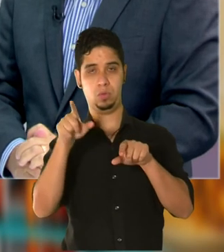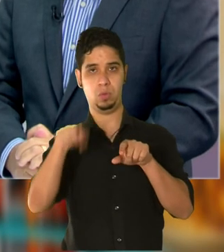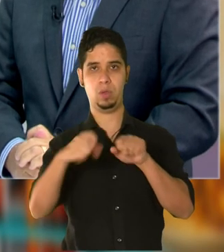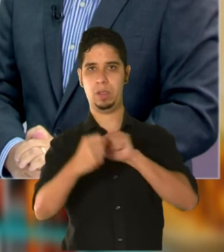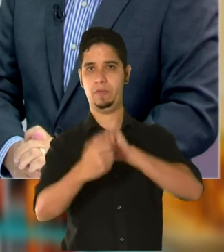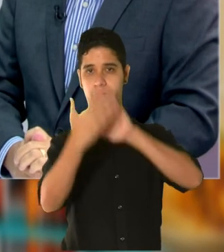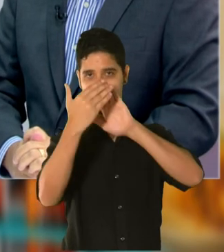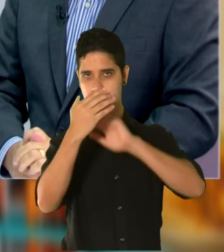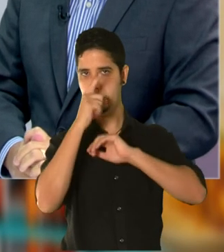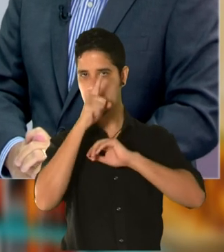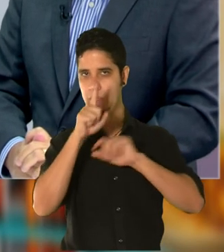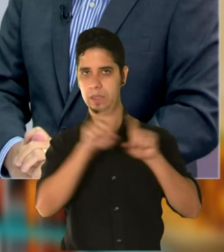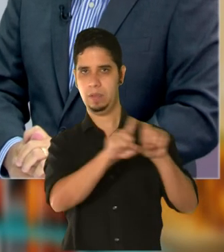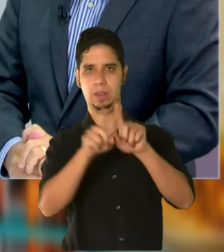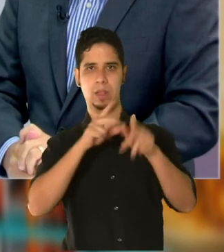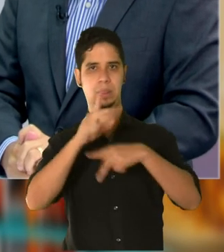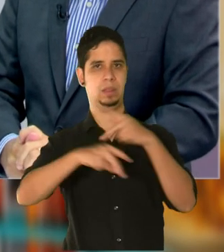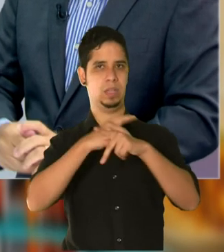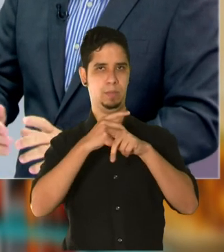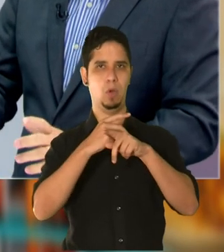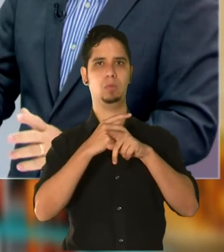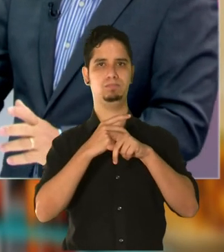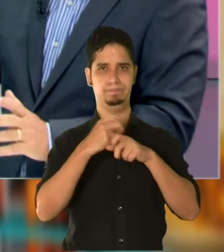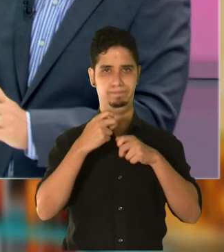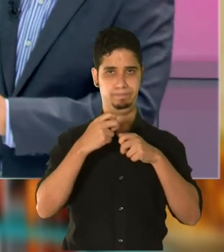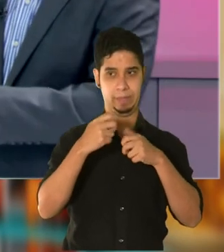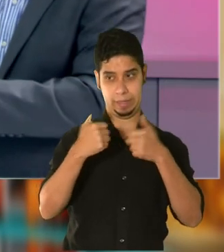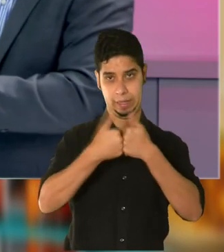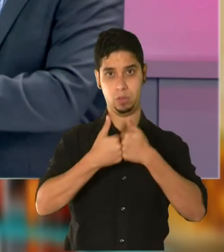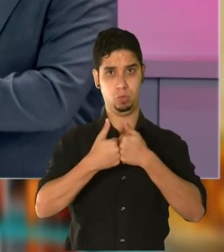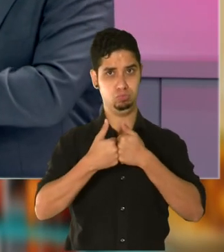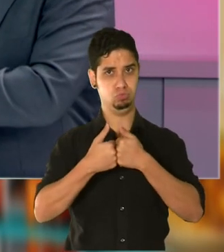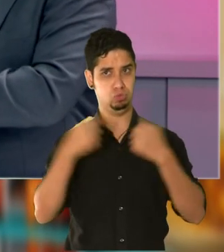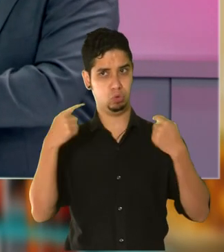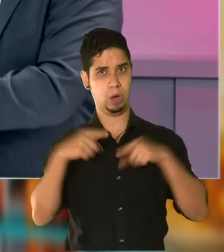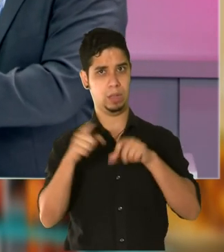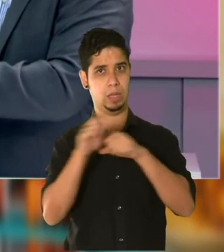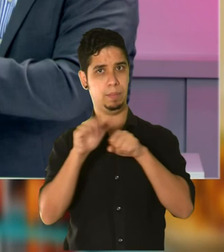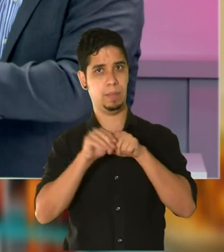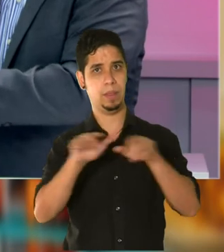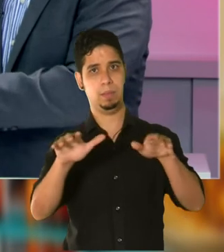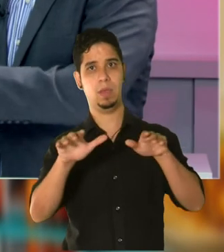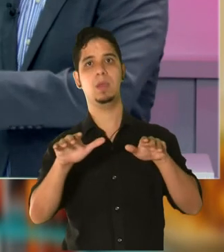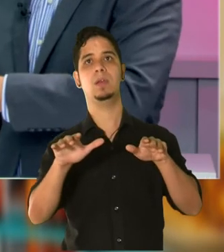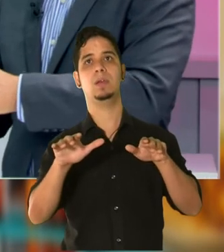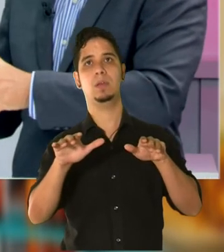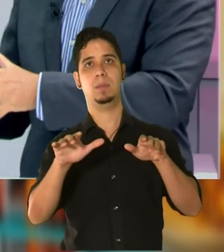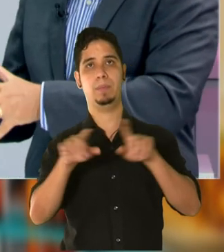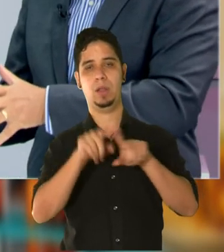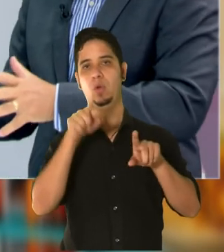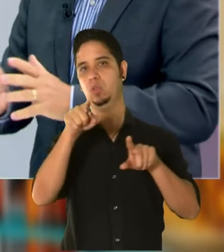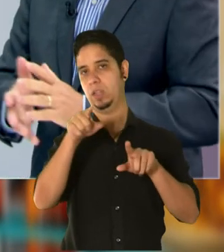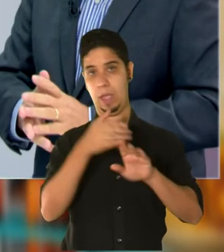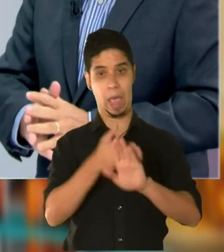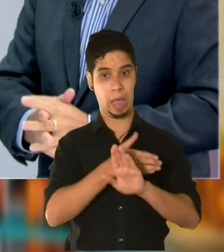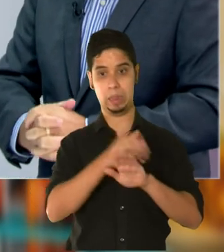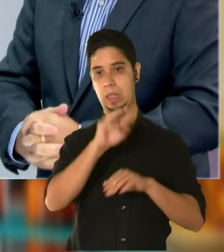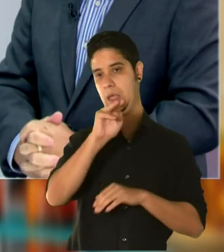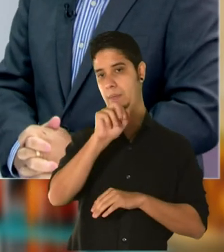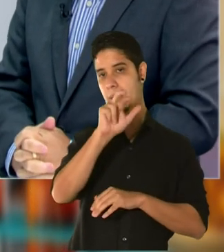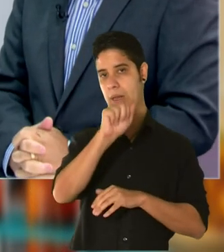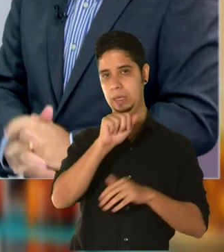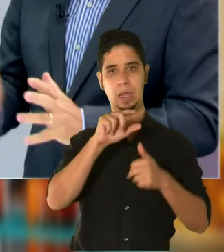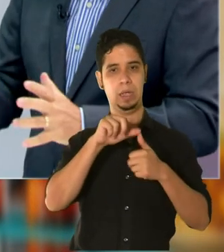varios retos durante estas pandemias pero que ya también los venían arrastrando desde lo que fue el huracán maría al